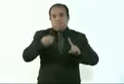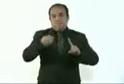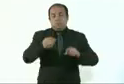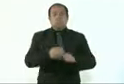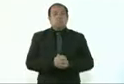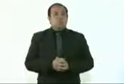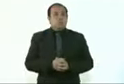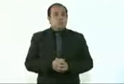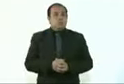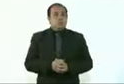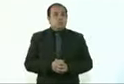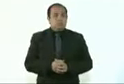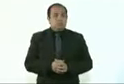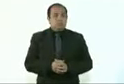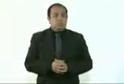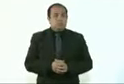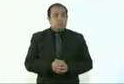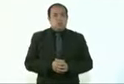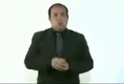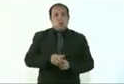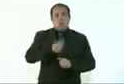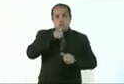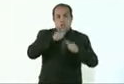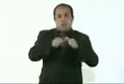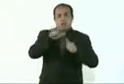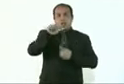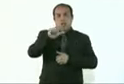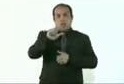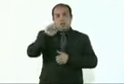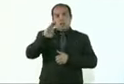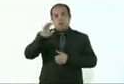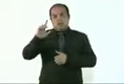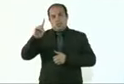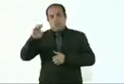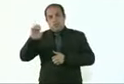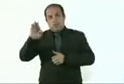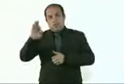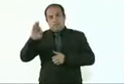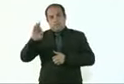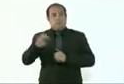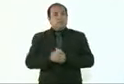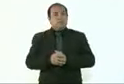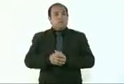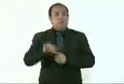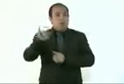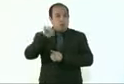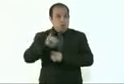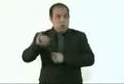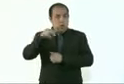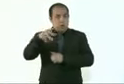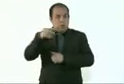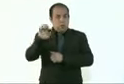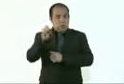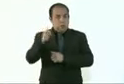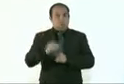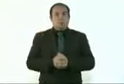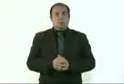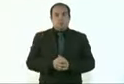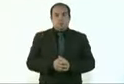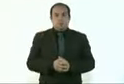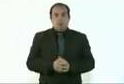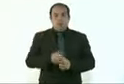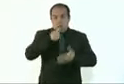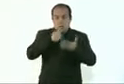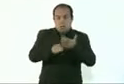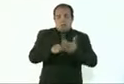apellido, en el cual las letras A, B, C, D, E, F será el jueves 13 de enero.